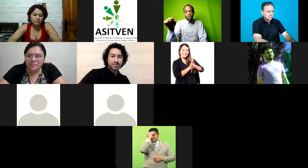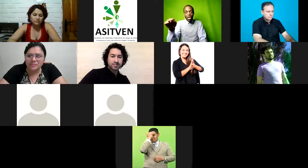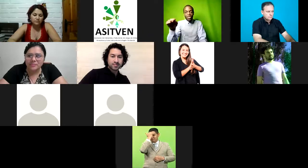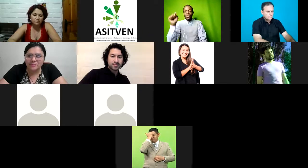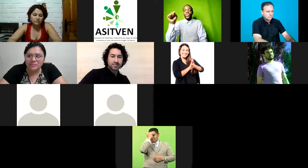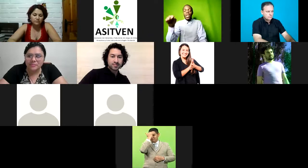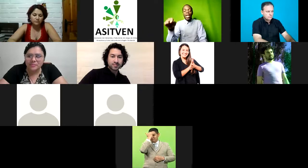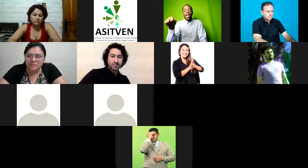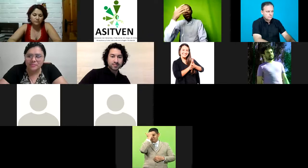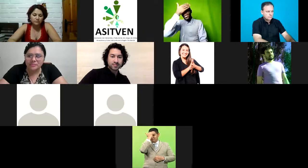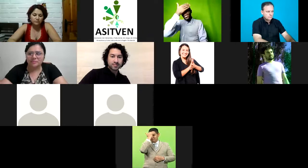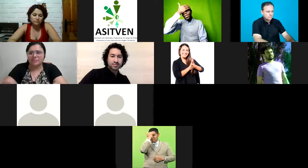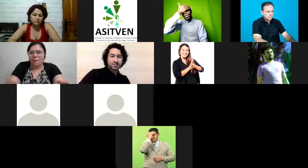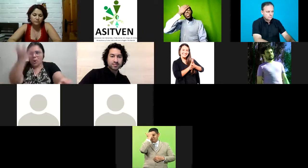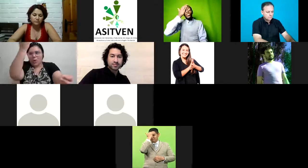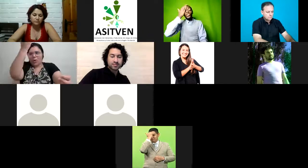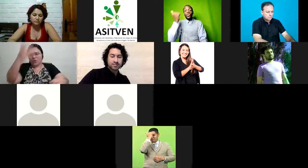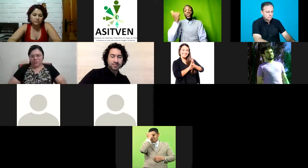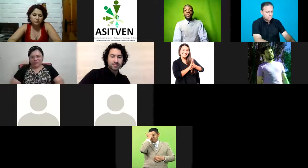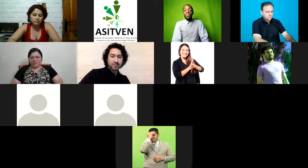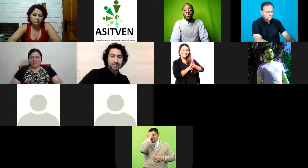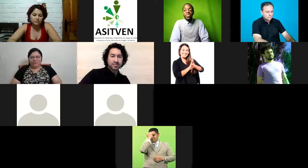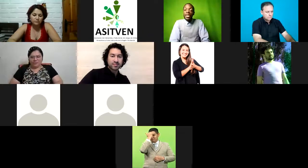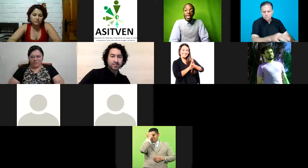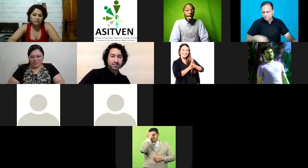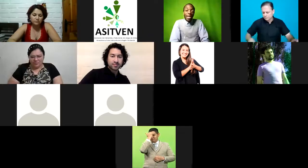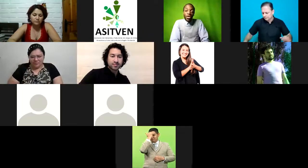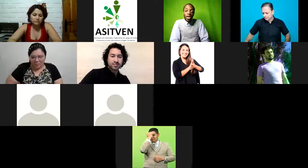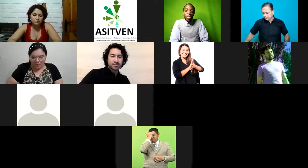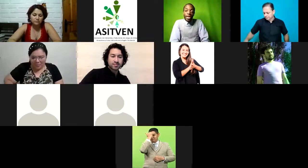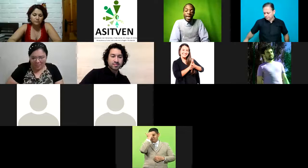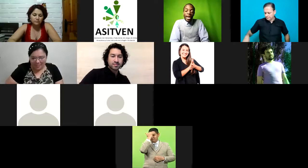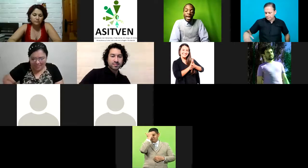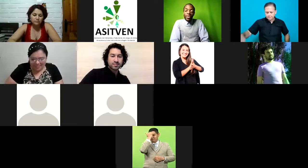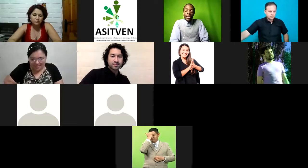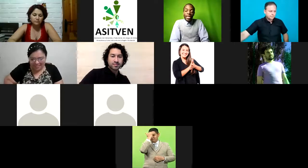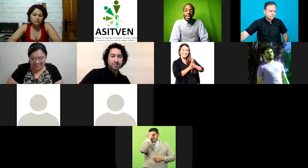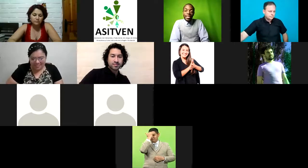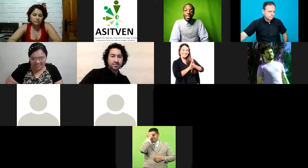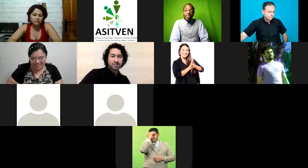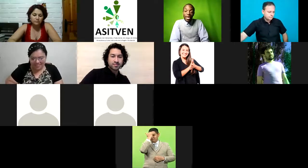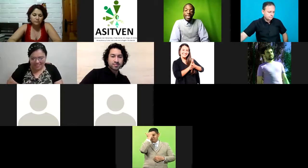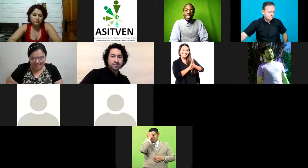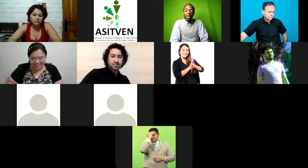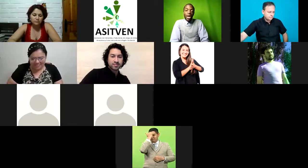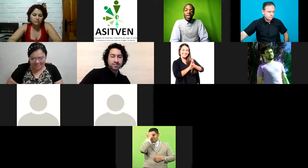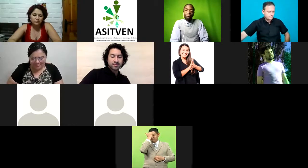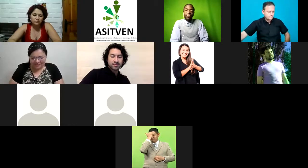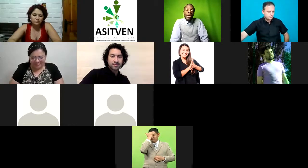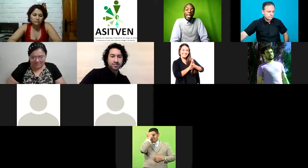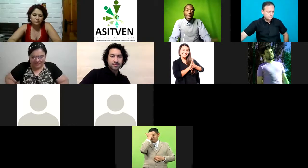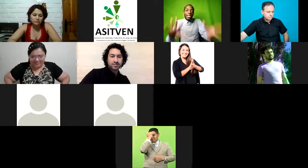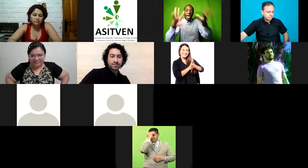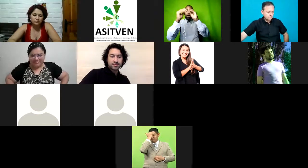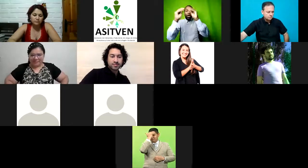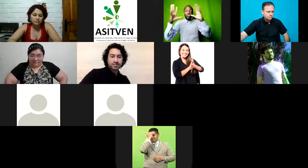Ese contexto le propició todo eso. Ahí es donde tú verías la lengua de señas internacional natural. Toda